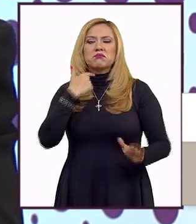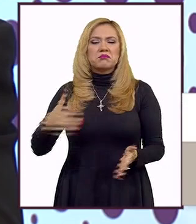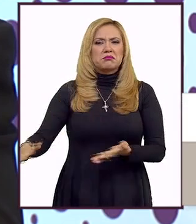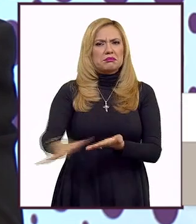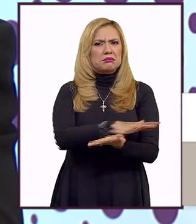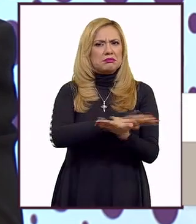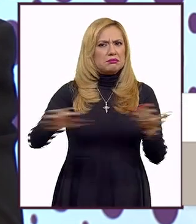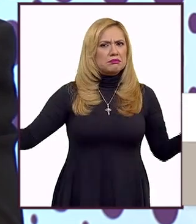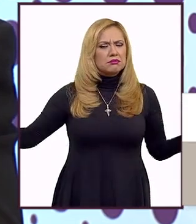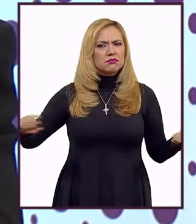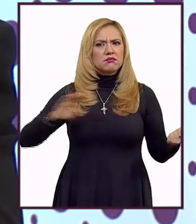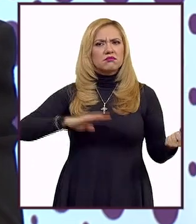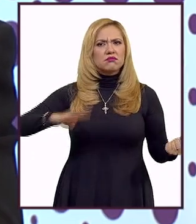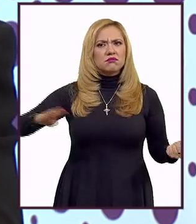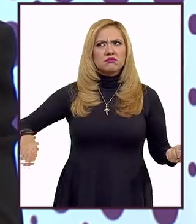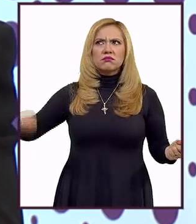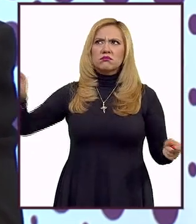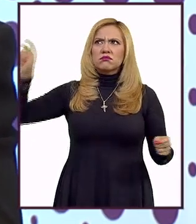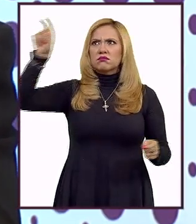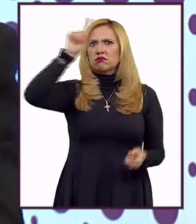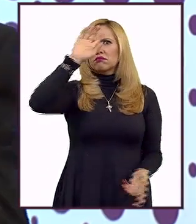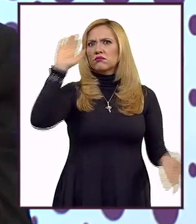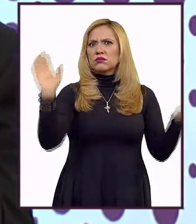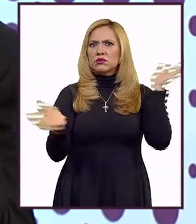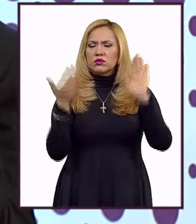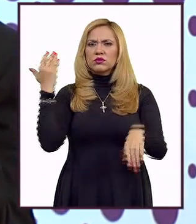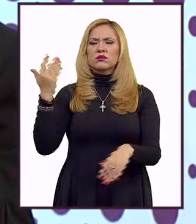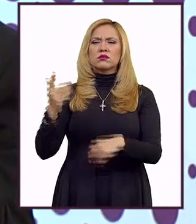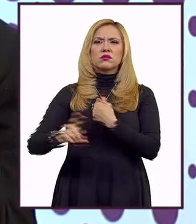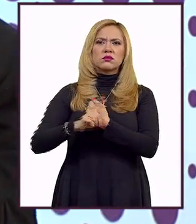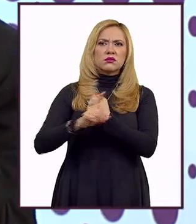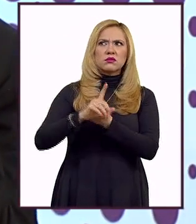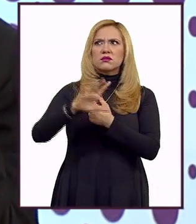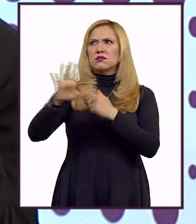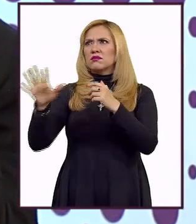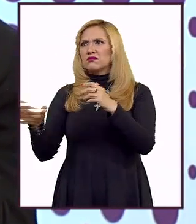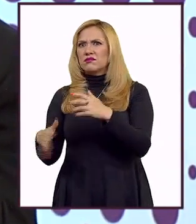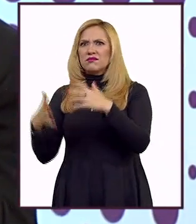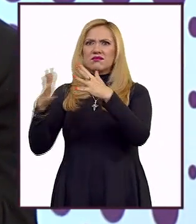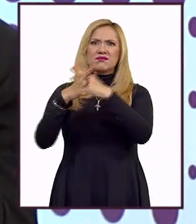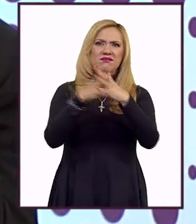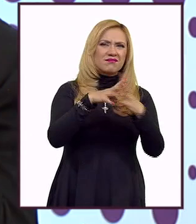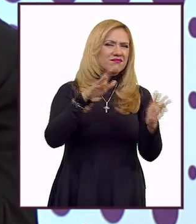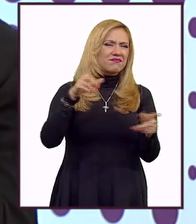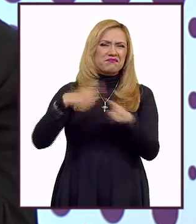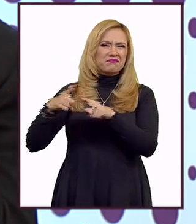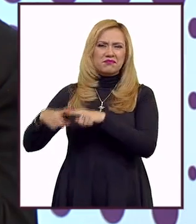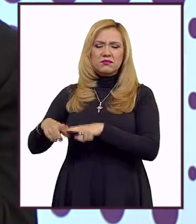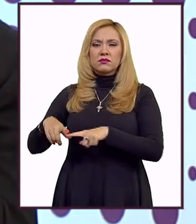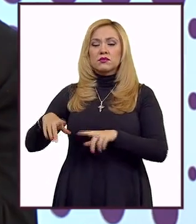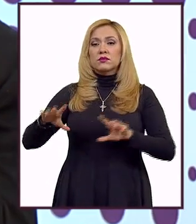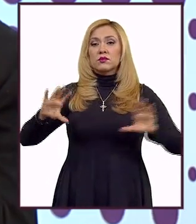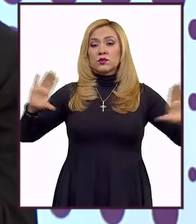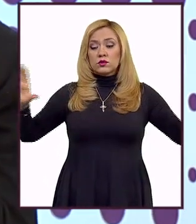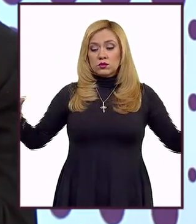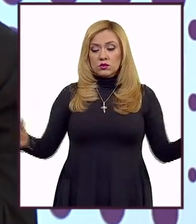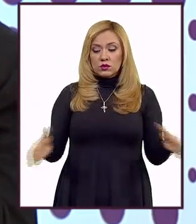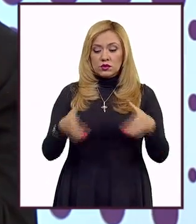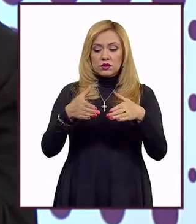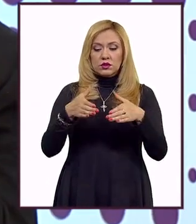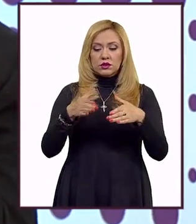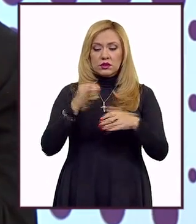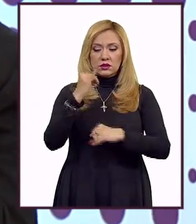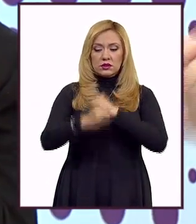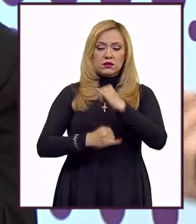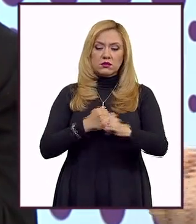visto, que se han dado en diferentes partes del mundo, todas estas crisis humanitarias, la comunidad internacional se ha unido en contra de la tortura